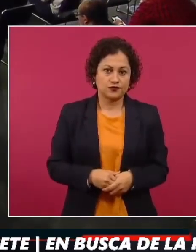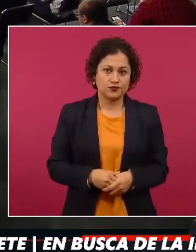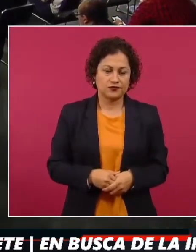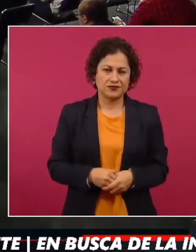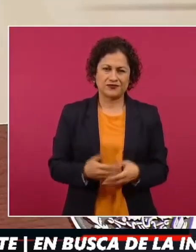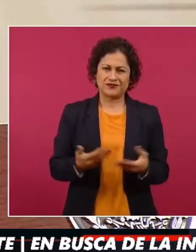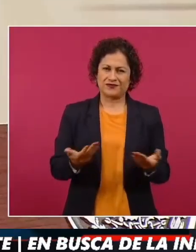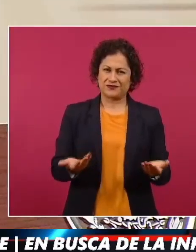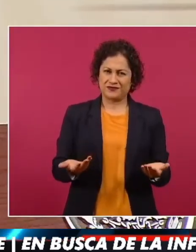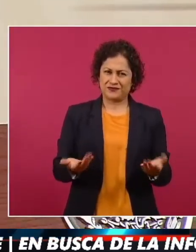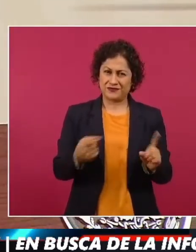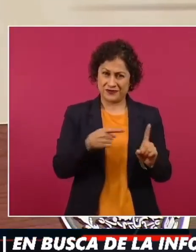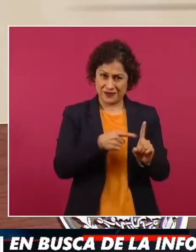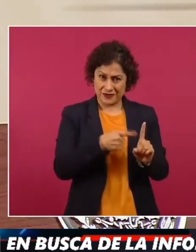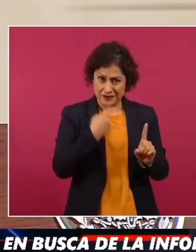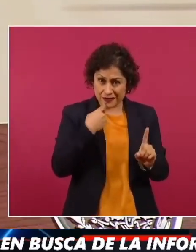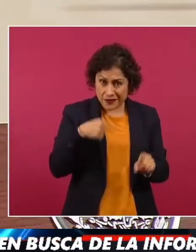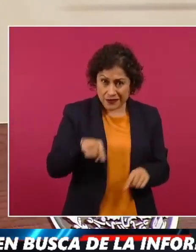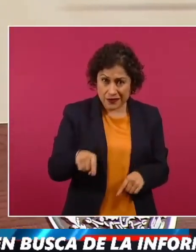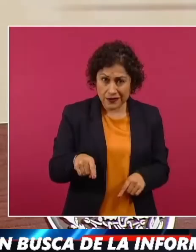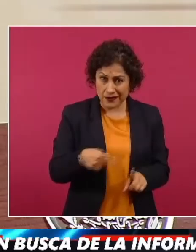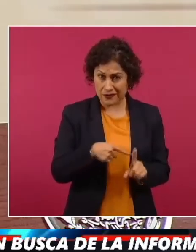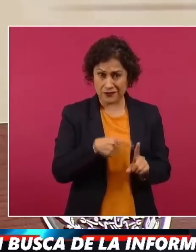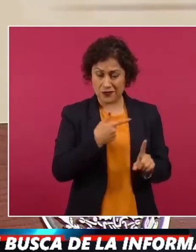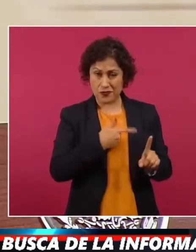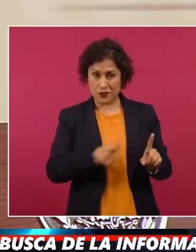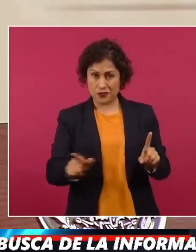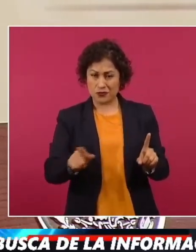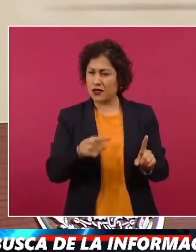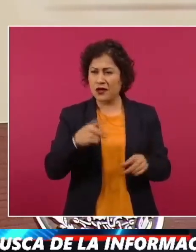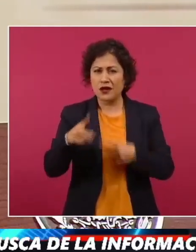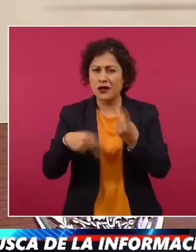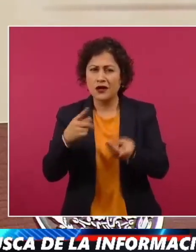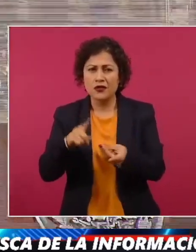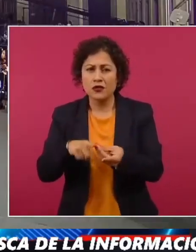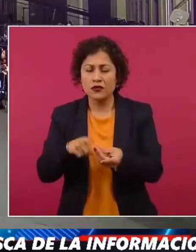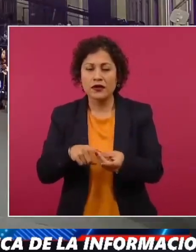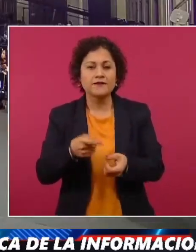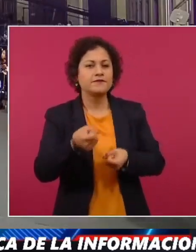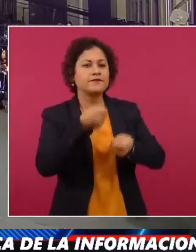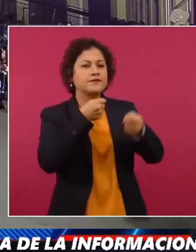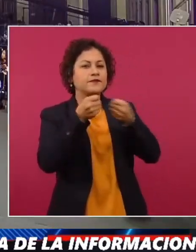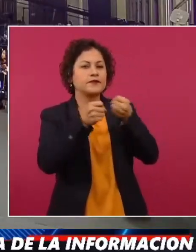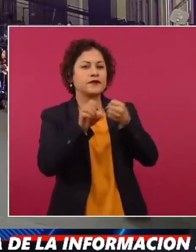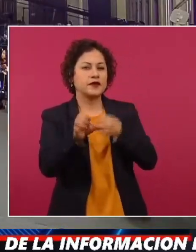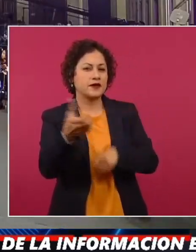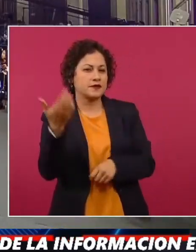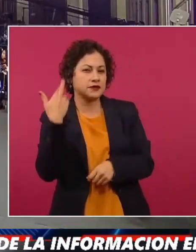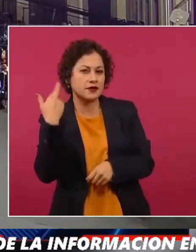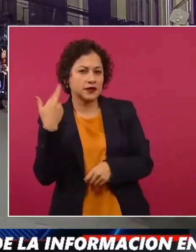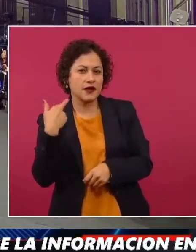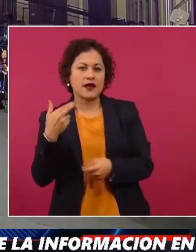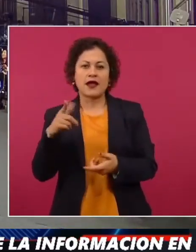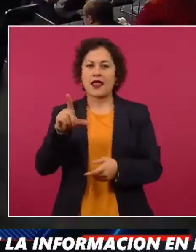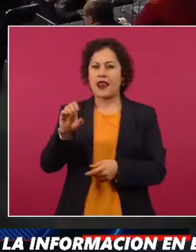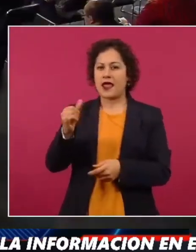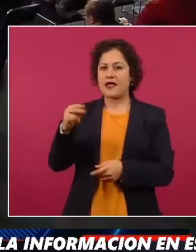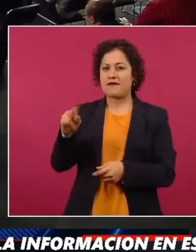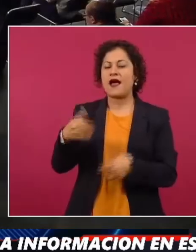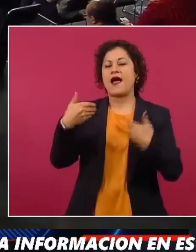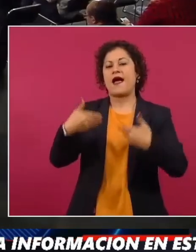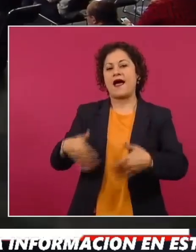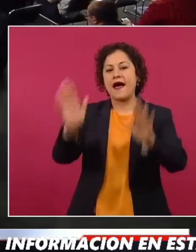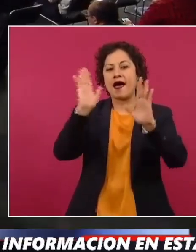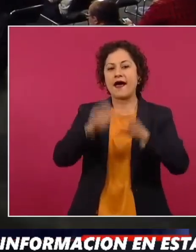se atreve a ir a quejarse? ¿A dónde fue? En una entrevista radiofónica, creo que fue con Ciro Gómez Leiva. Ah, creo,